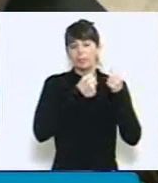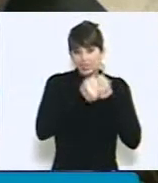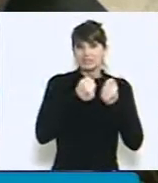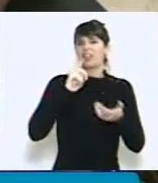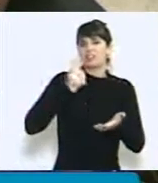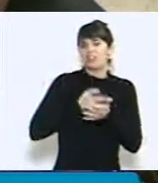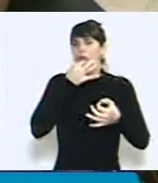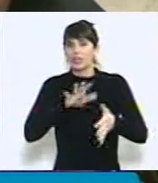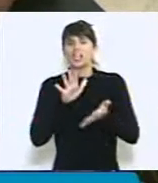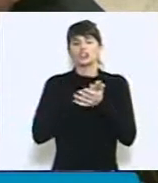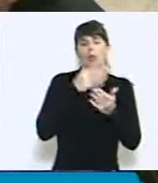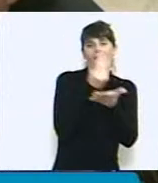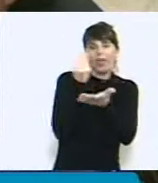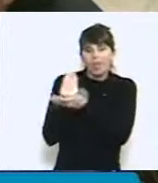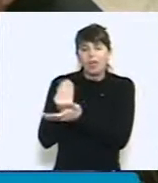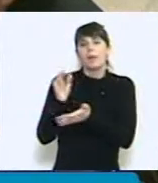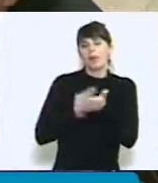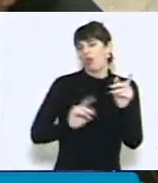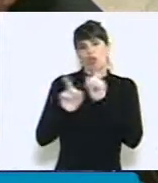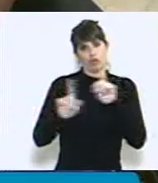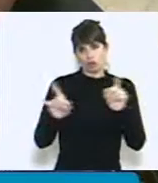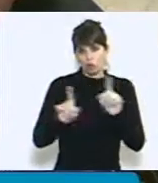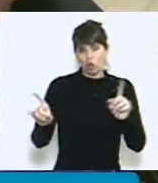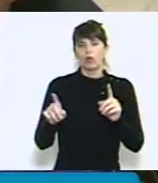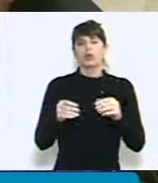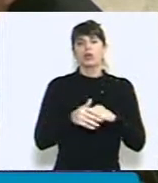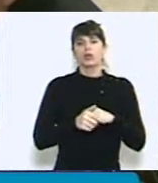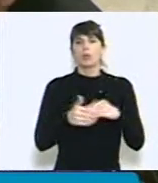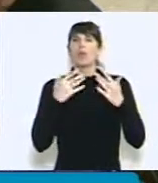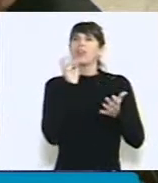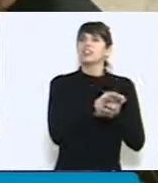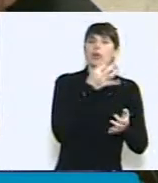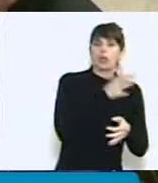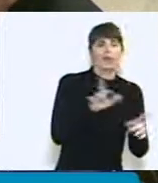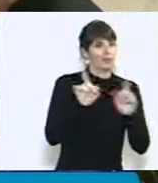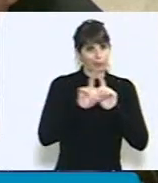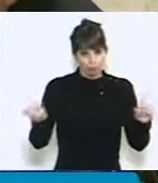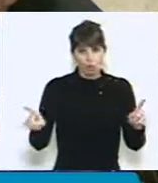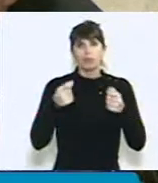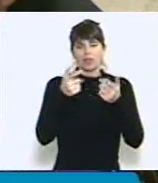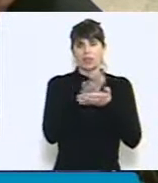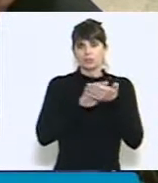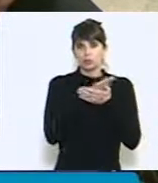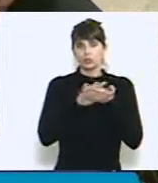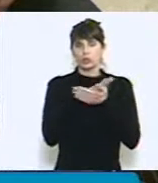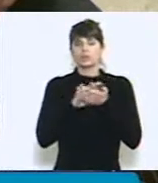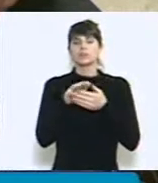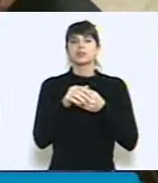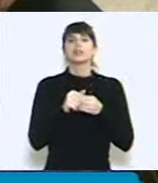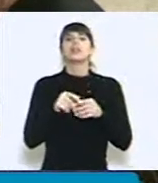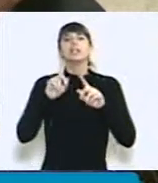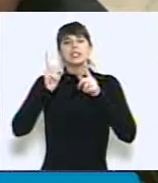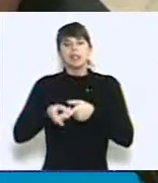subsisten graves problemas como lo de los trabajadores no registrados, que si bien se vino reduciendo en